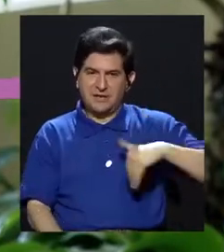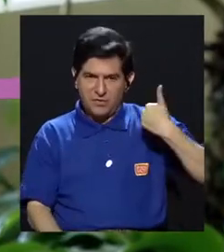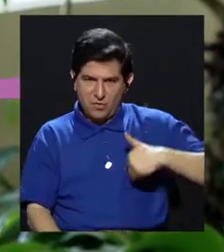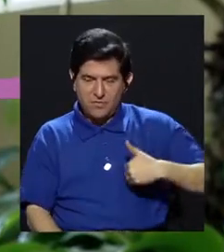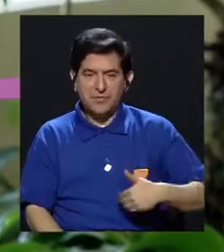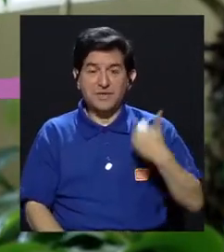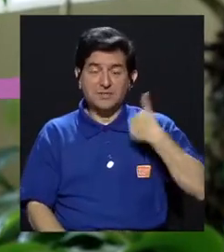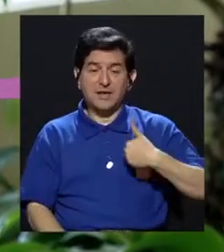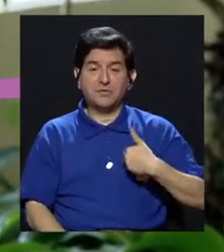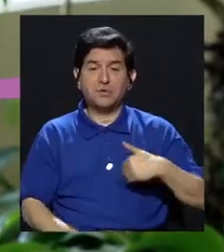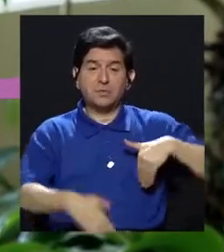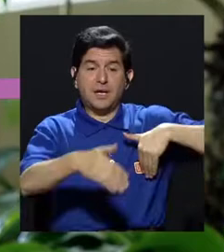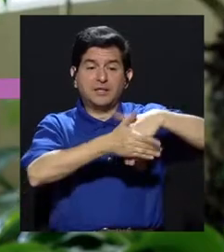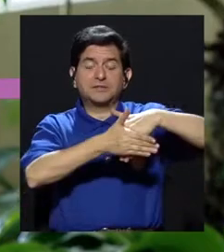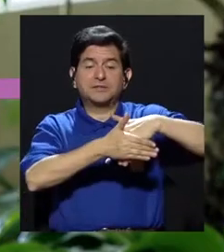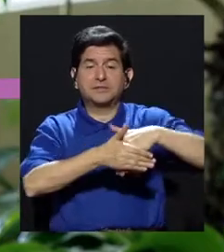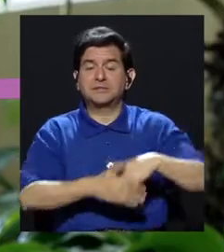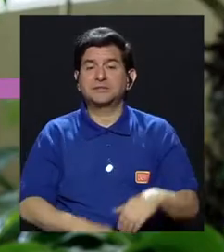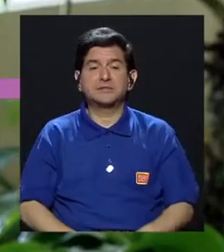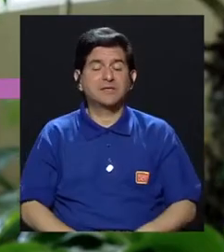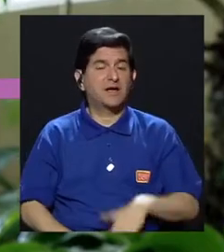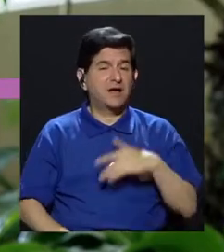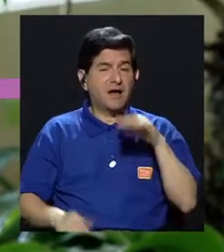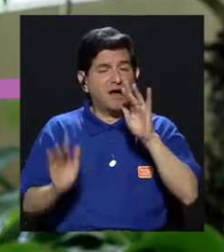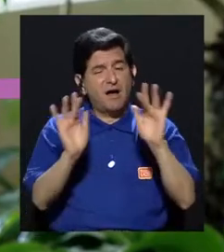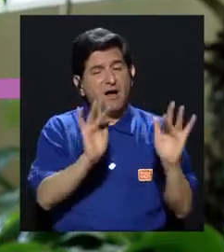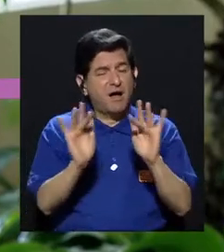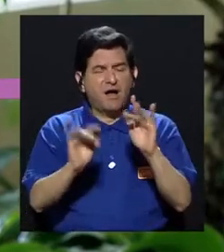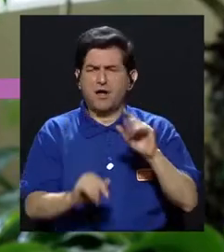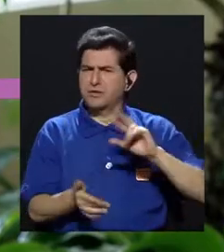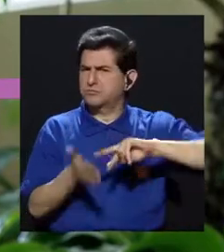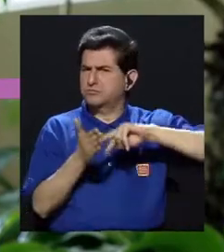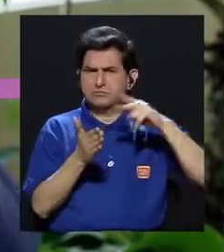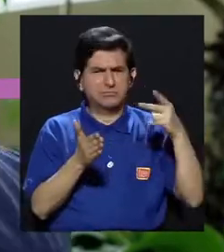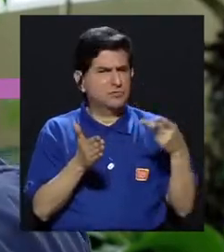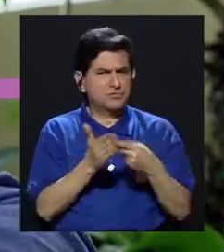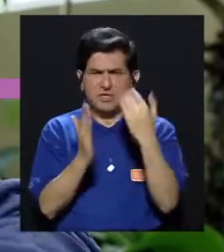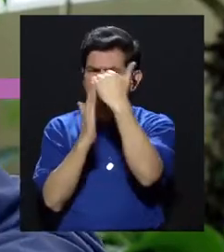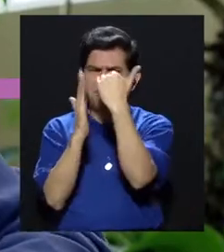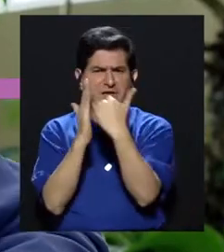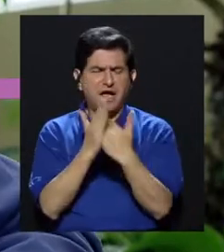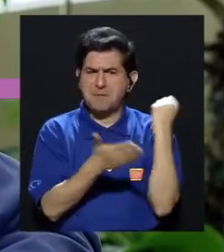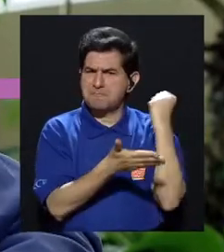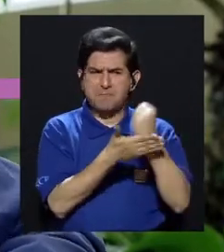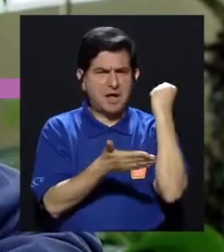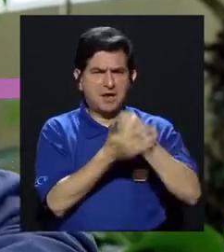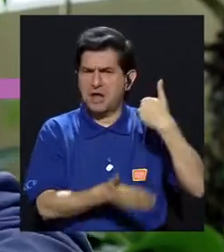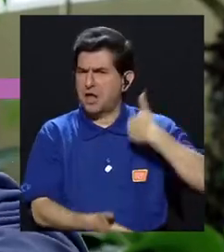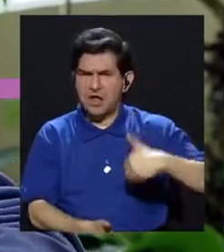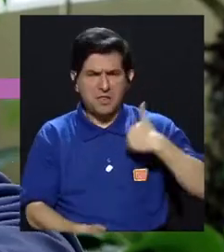Entonces, al hombre se le impide apropiarse de la ternura, porque eso me coloca en una posición, no está en la lista de marcadores de